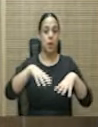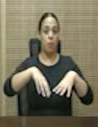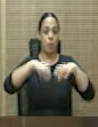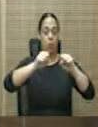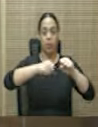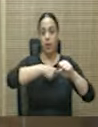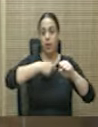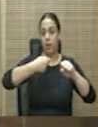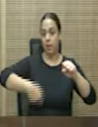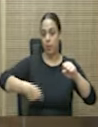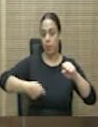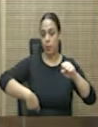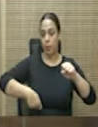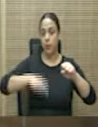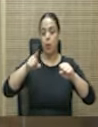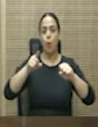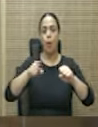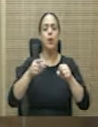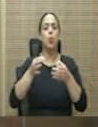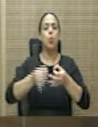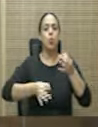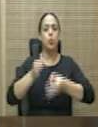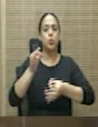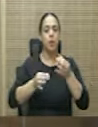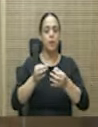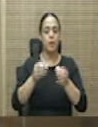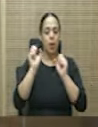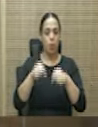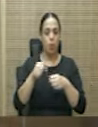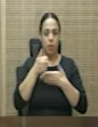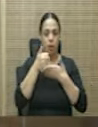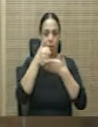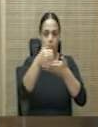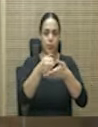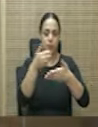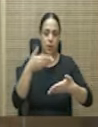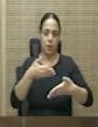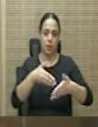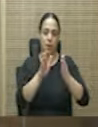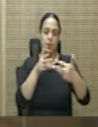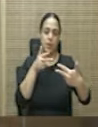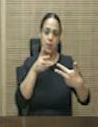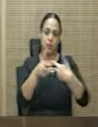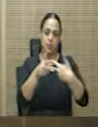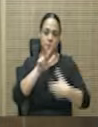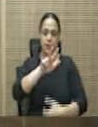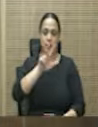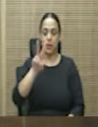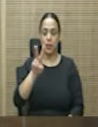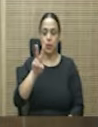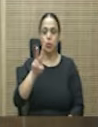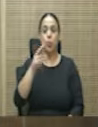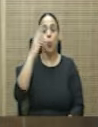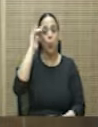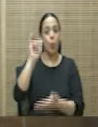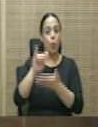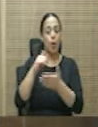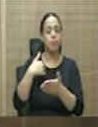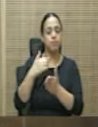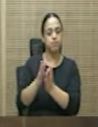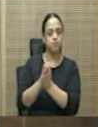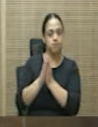que justifique la intervención a esa área por esa razón y respetuosamente le solicitamos señor